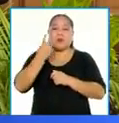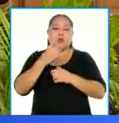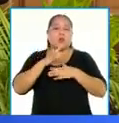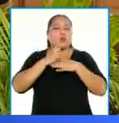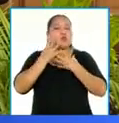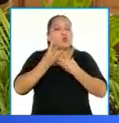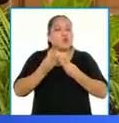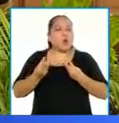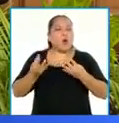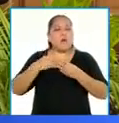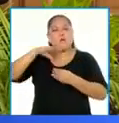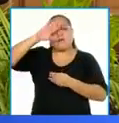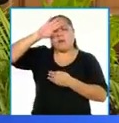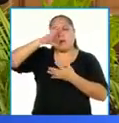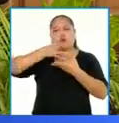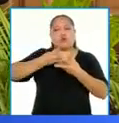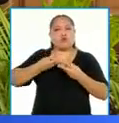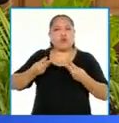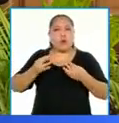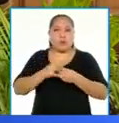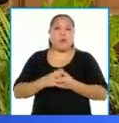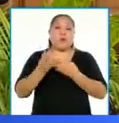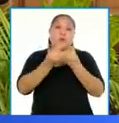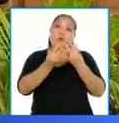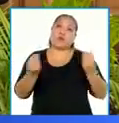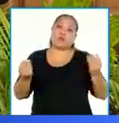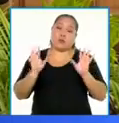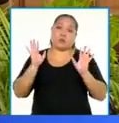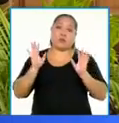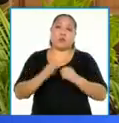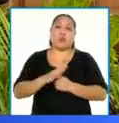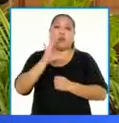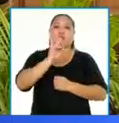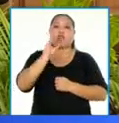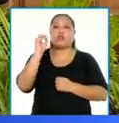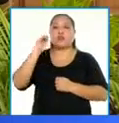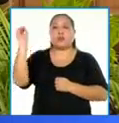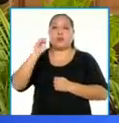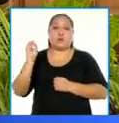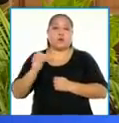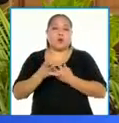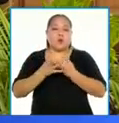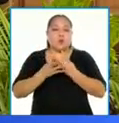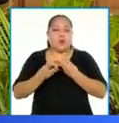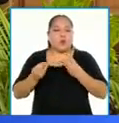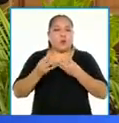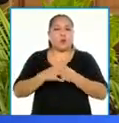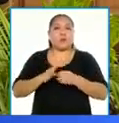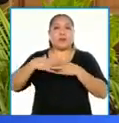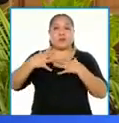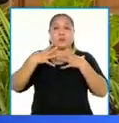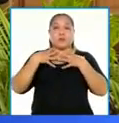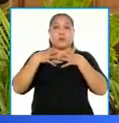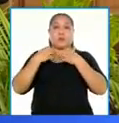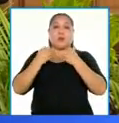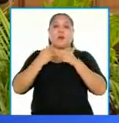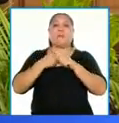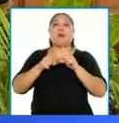leves, felizmente la gran mayoría, como se sabe 80%, luego cura, pero